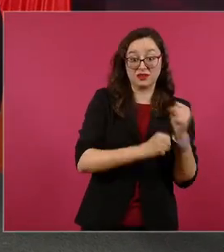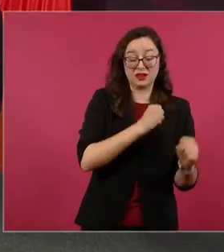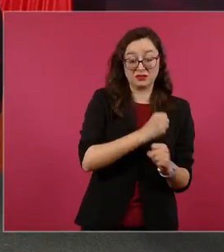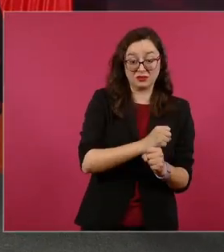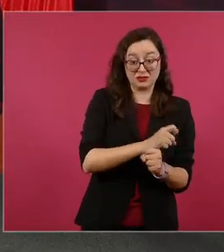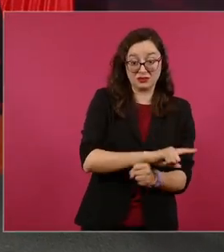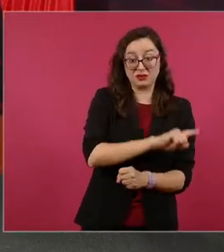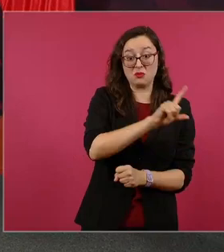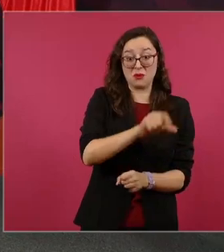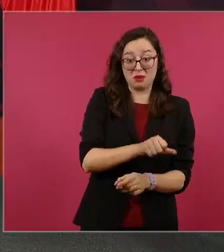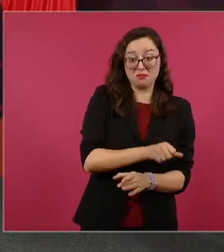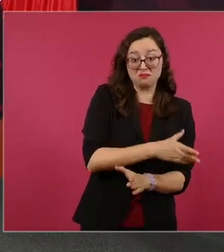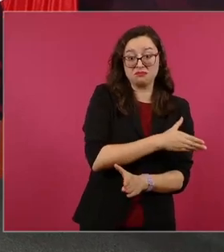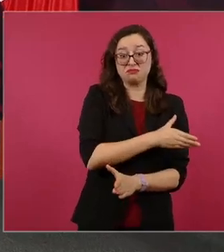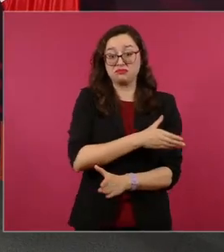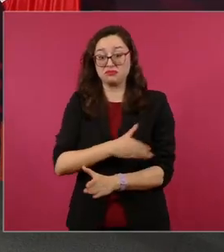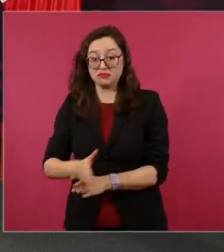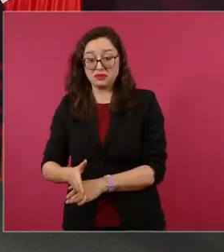Por eso